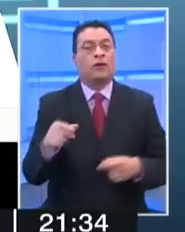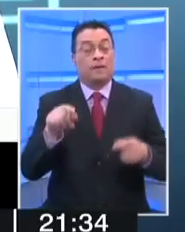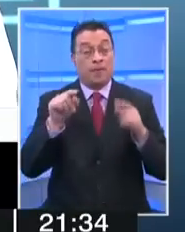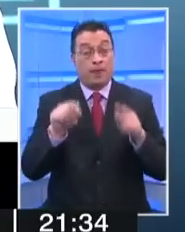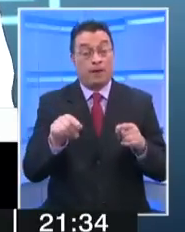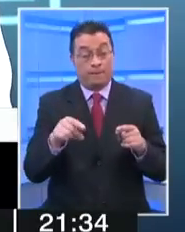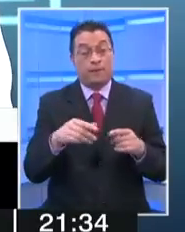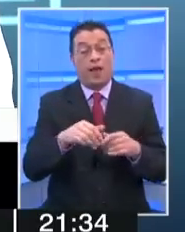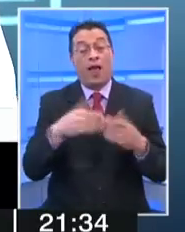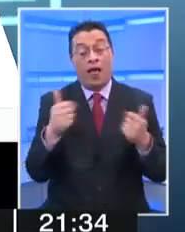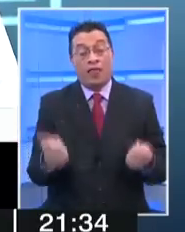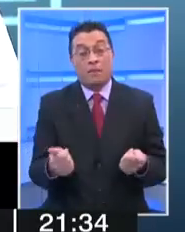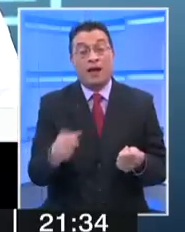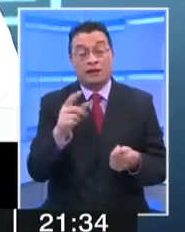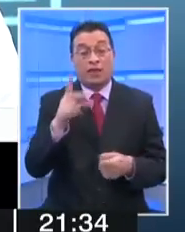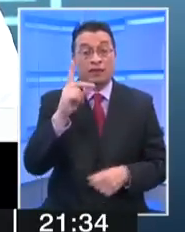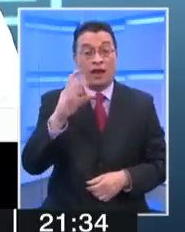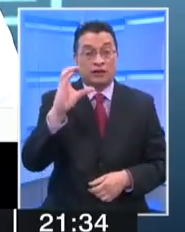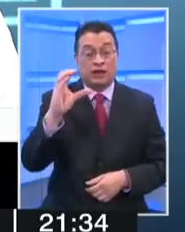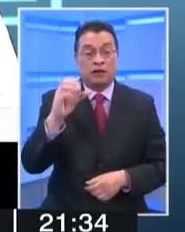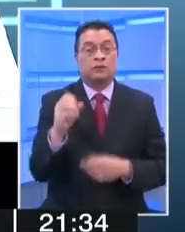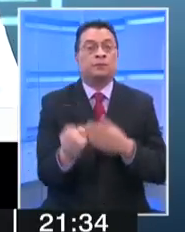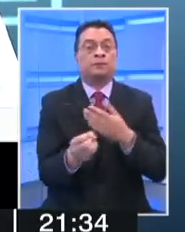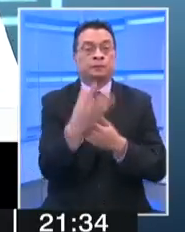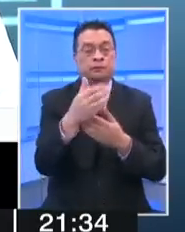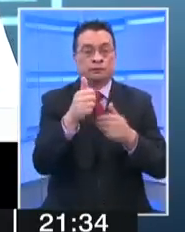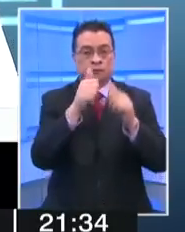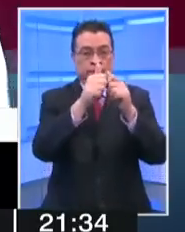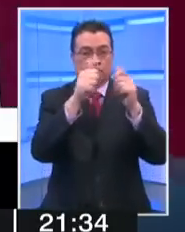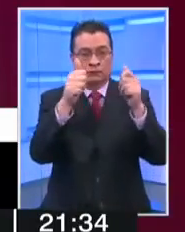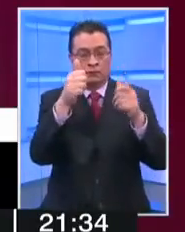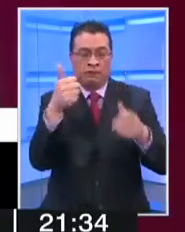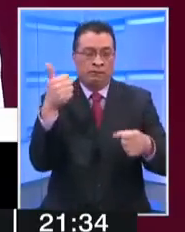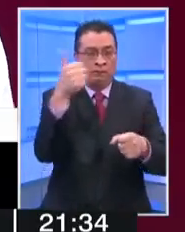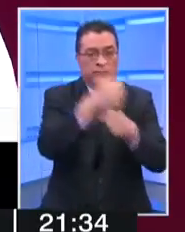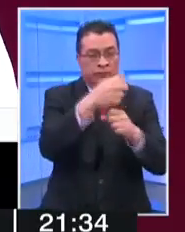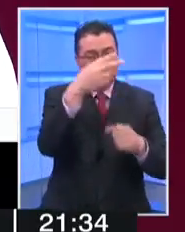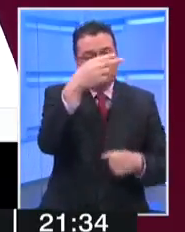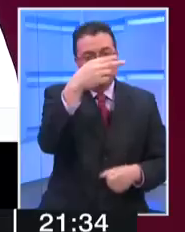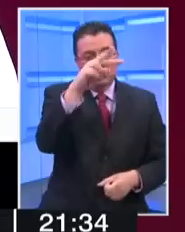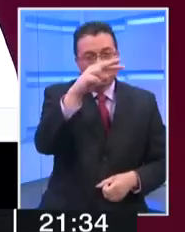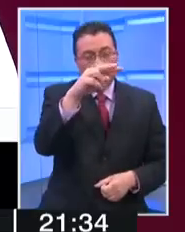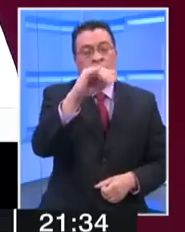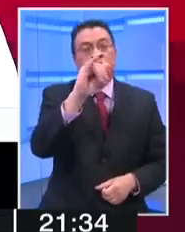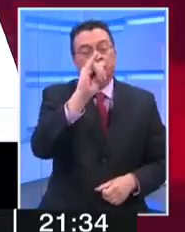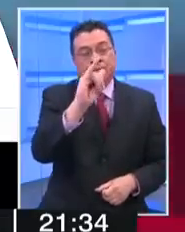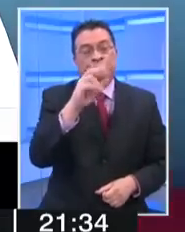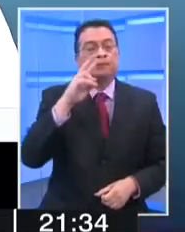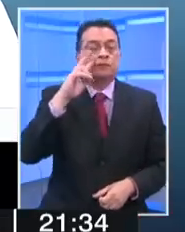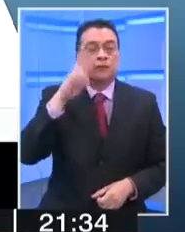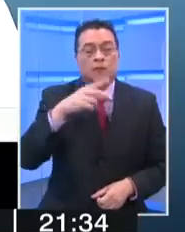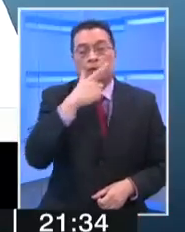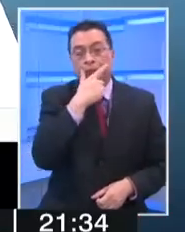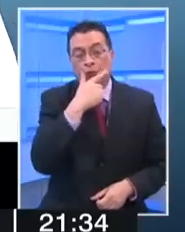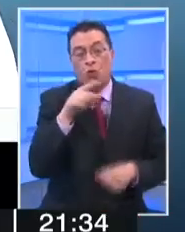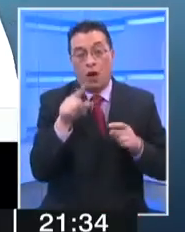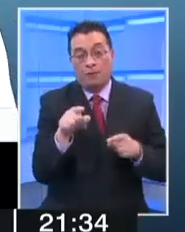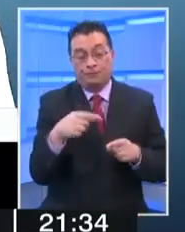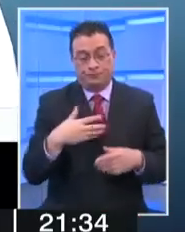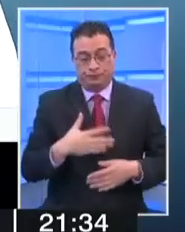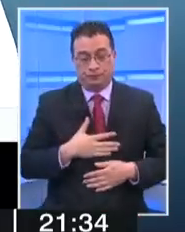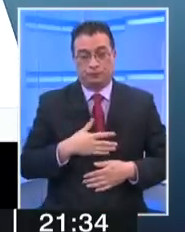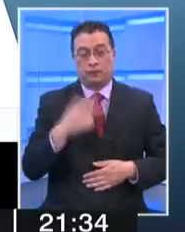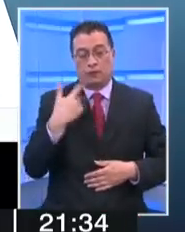ya la democracia cristiana presenta nuevo candidato propio y sin duda este ya para mí la